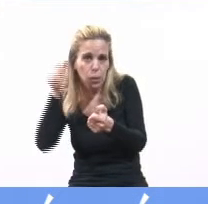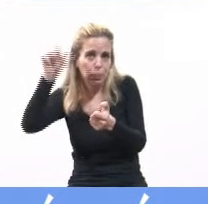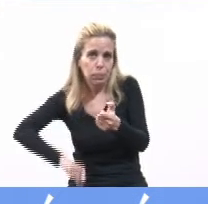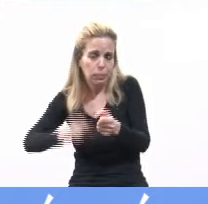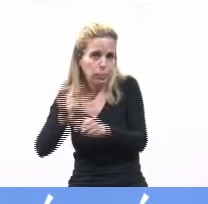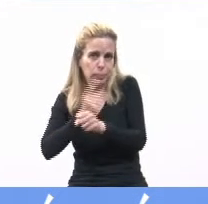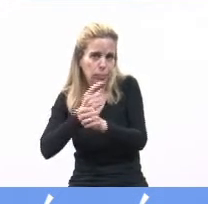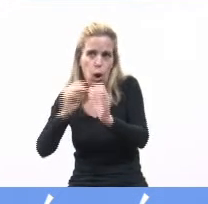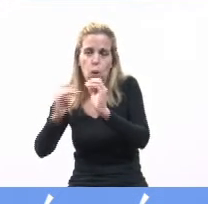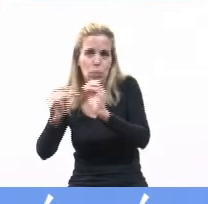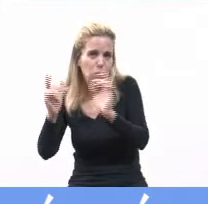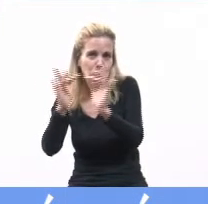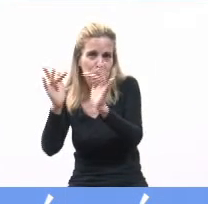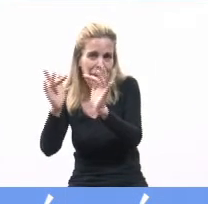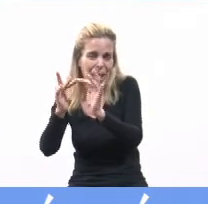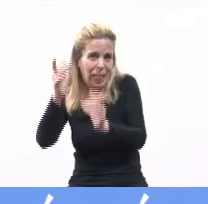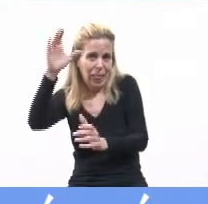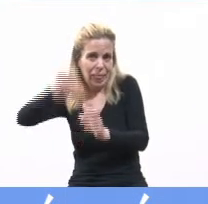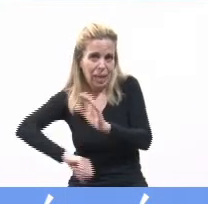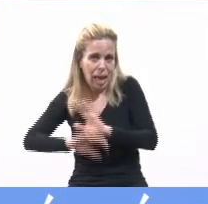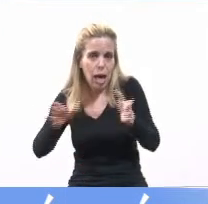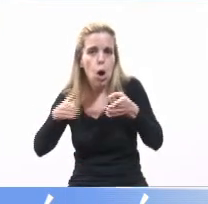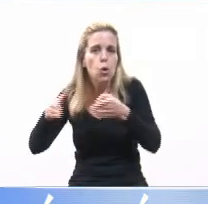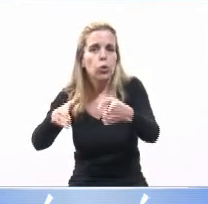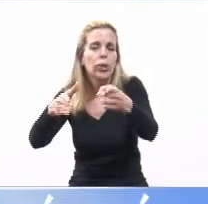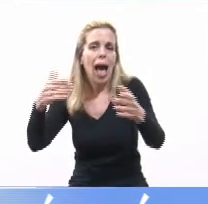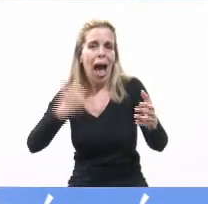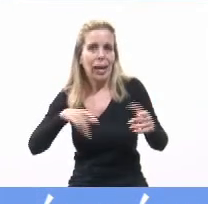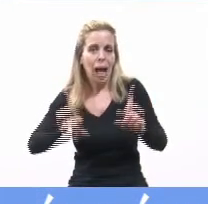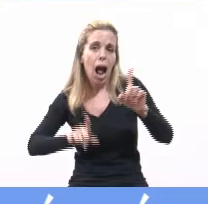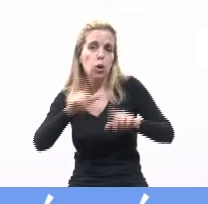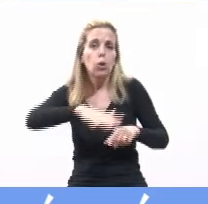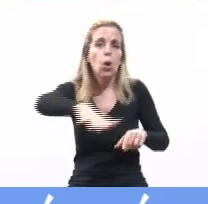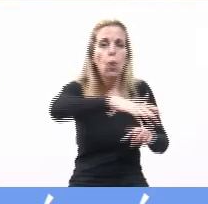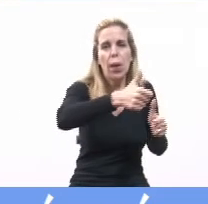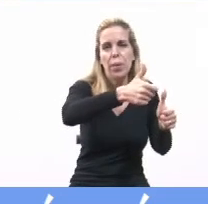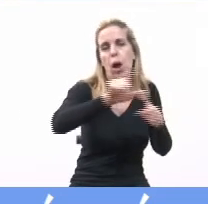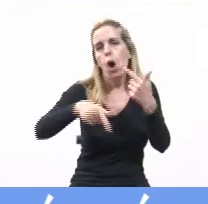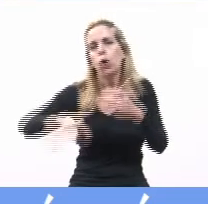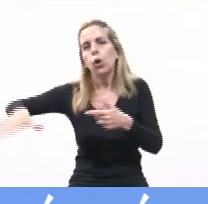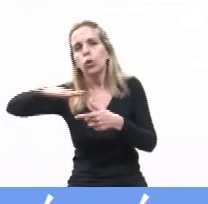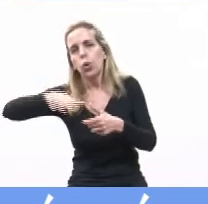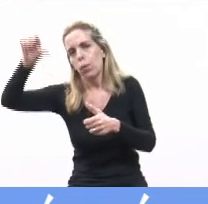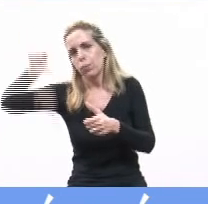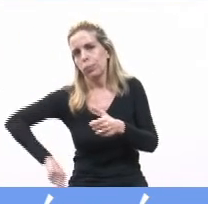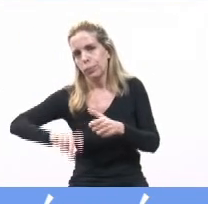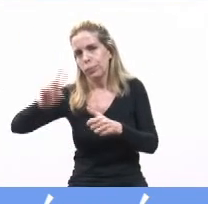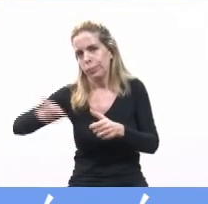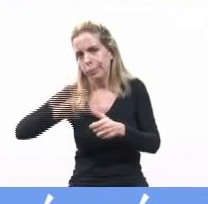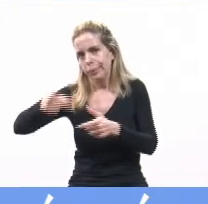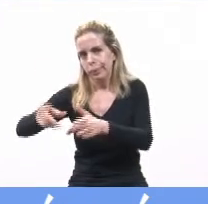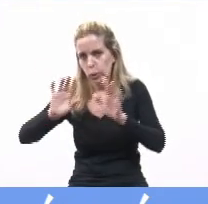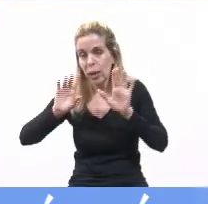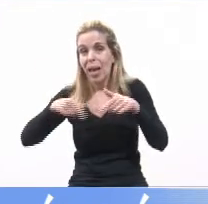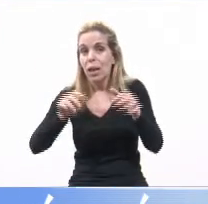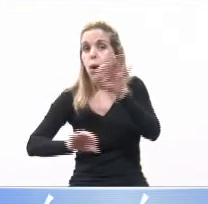poder comunicarse por las rutas argentinas. Hay lugares que funcionan perfecto y la mayoría mal. Entonces, este